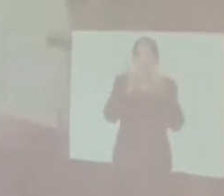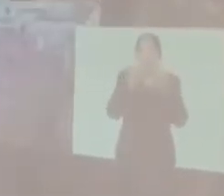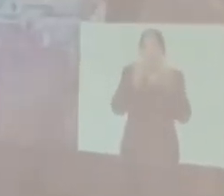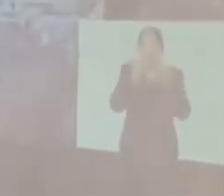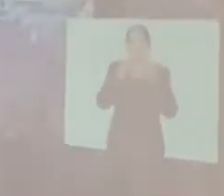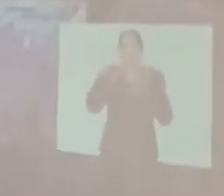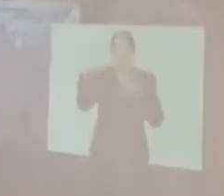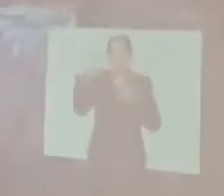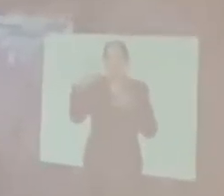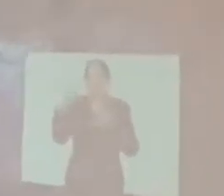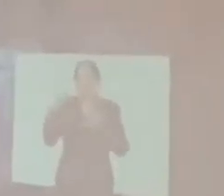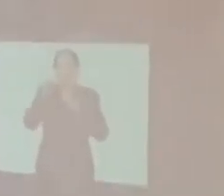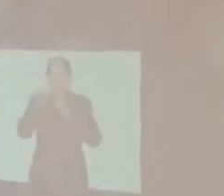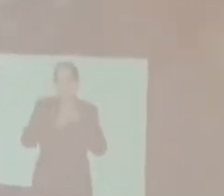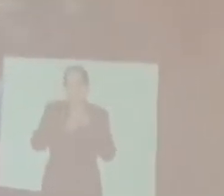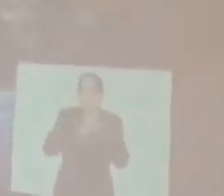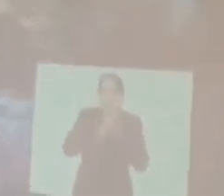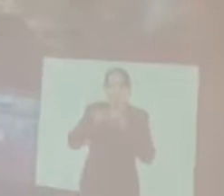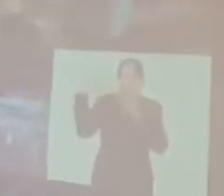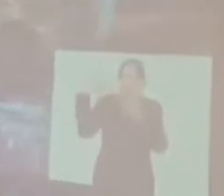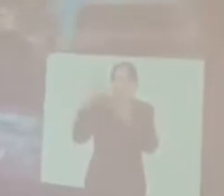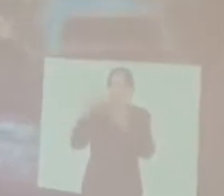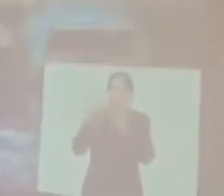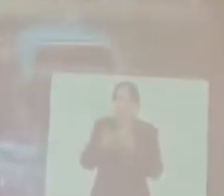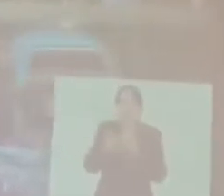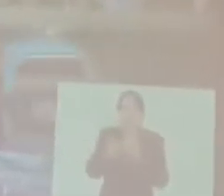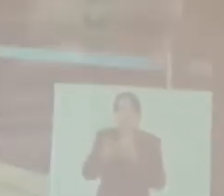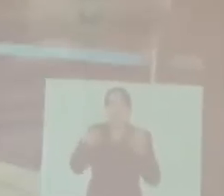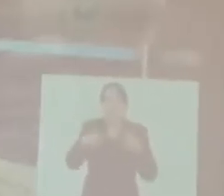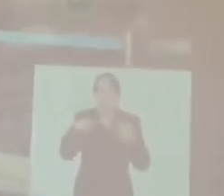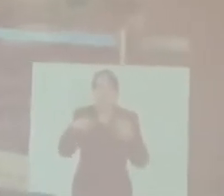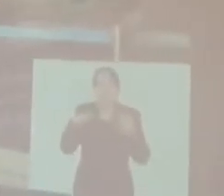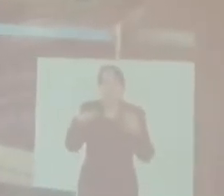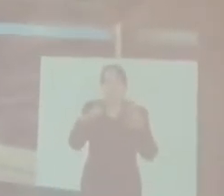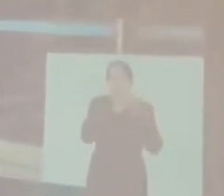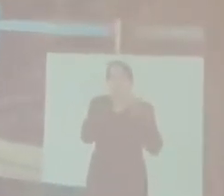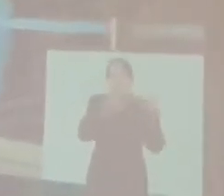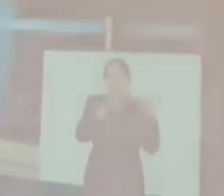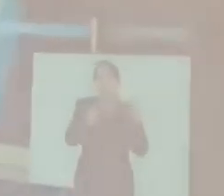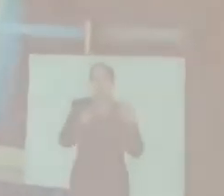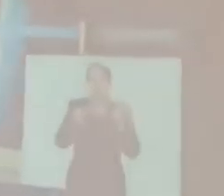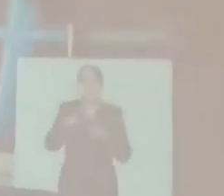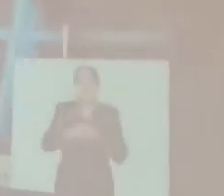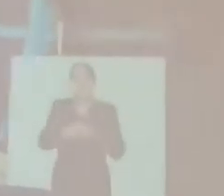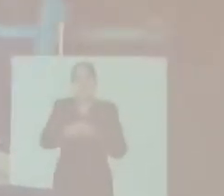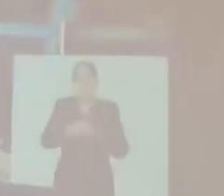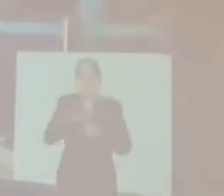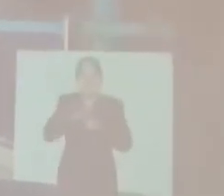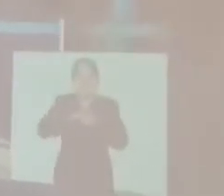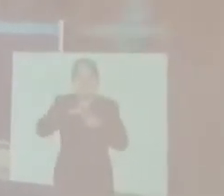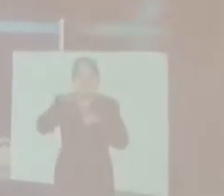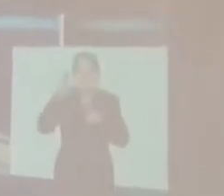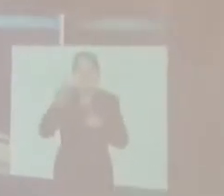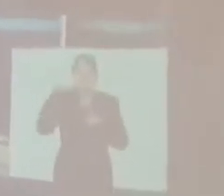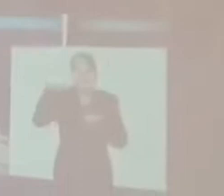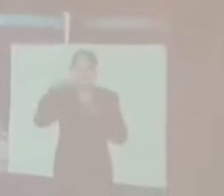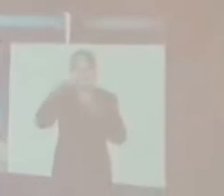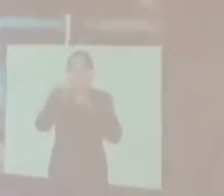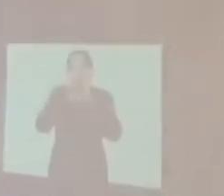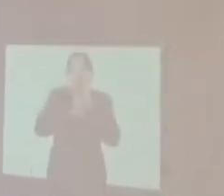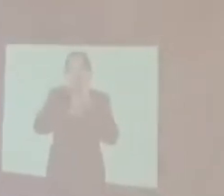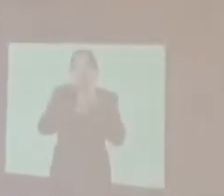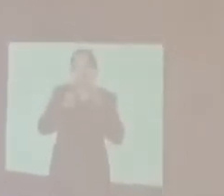meses de operación, han transportado 44 millones de pasajeros. En este mes inicia